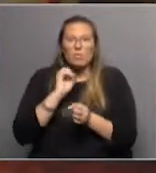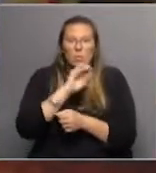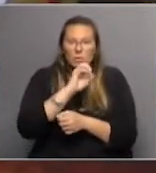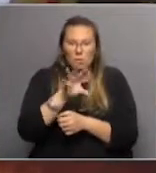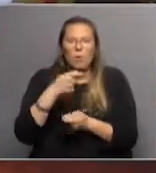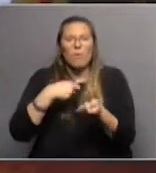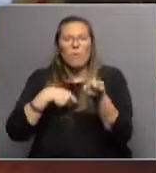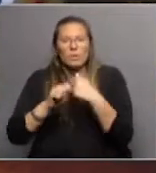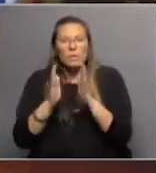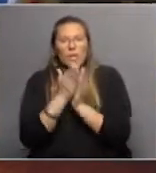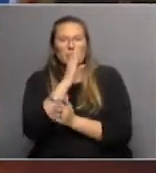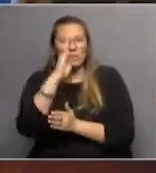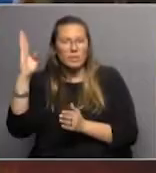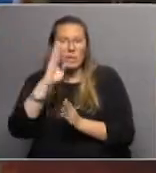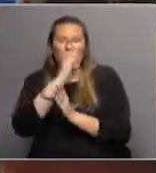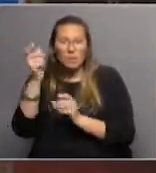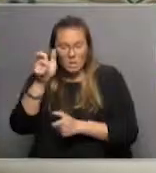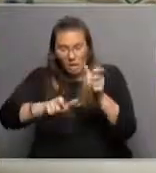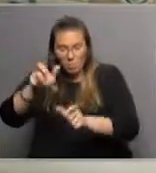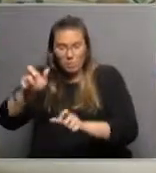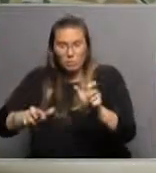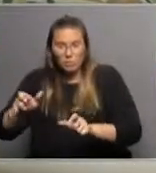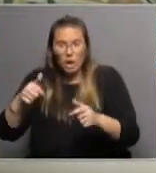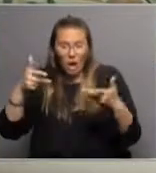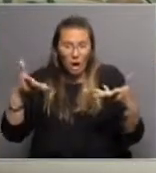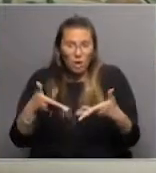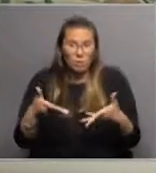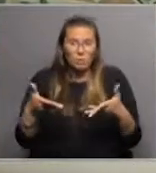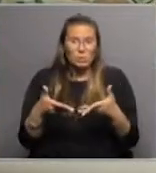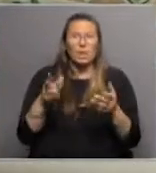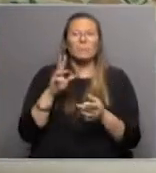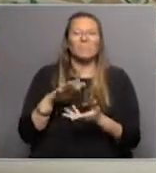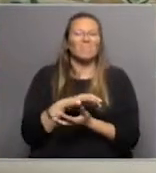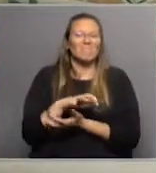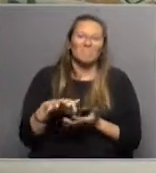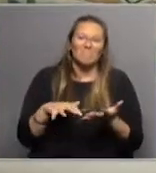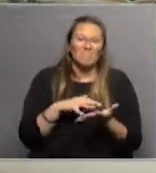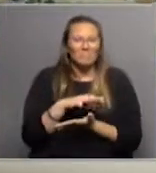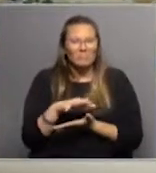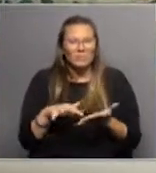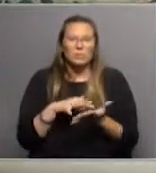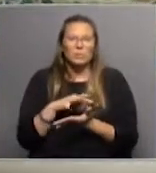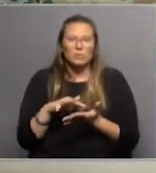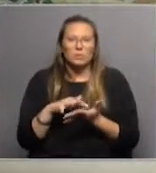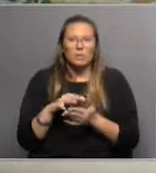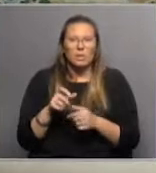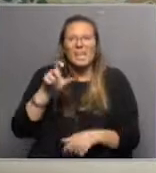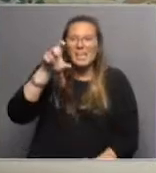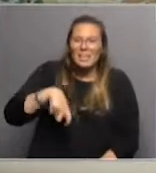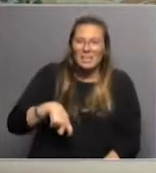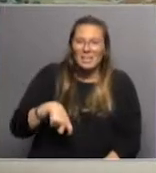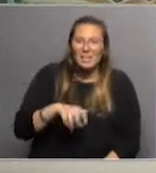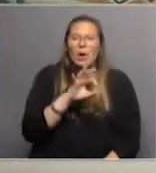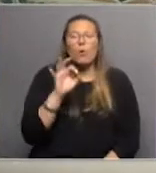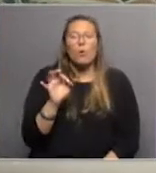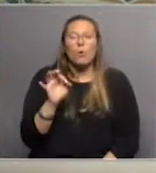vendía a la librería y la librería al público. Hoy en día estamos viviendo una situación a través de las tarjetas de crédito o